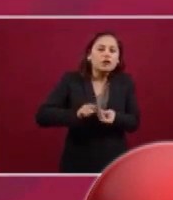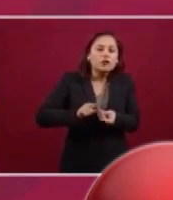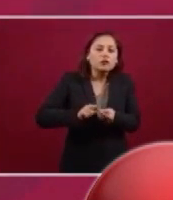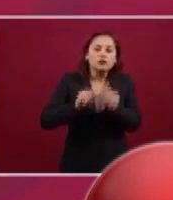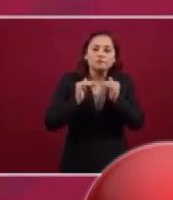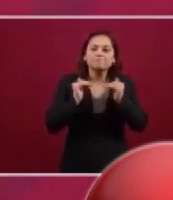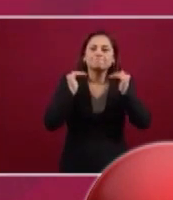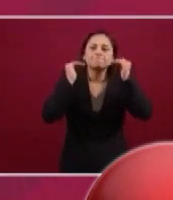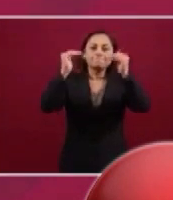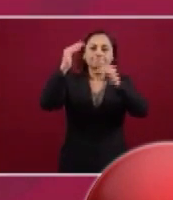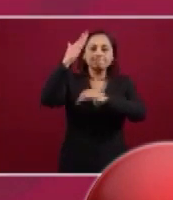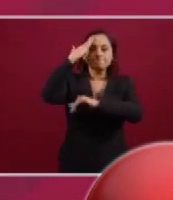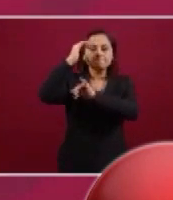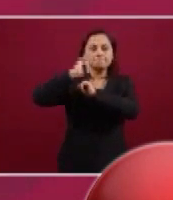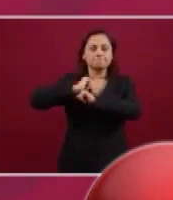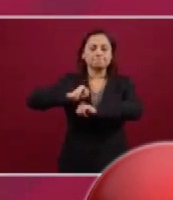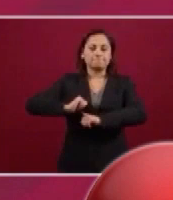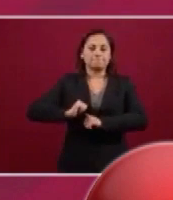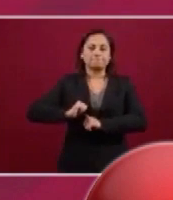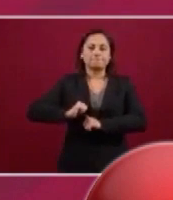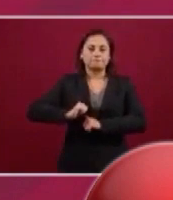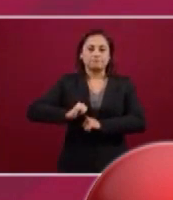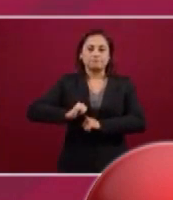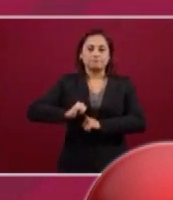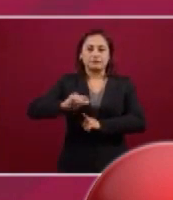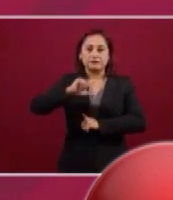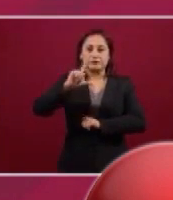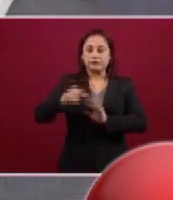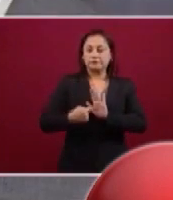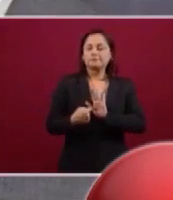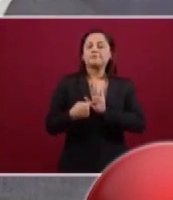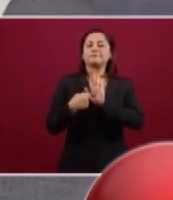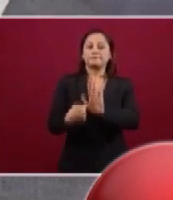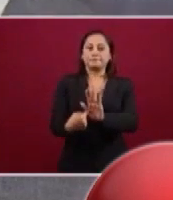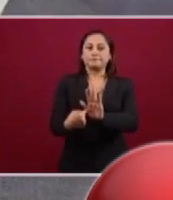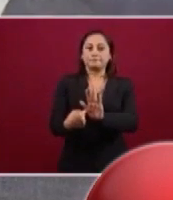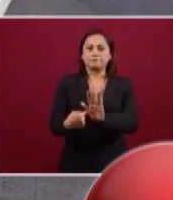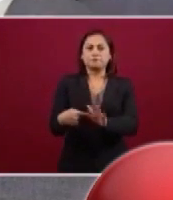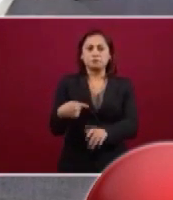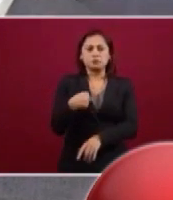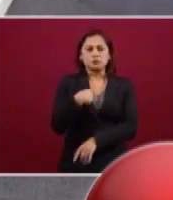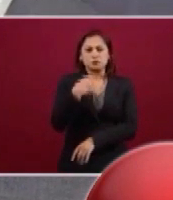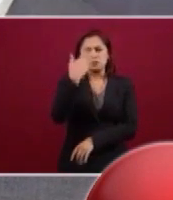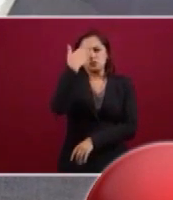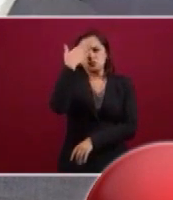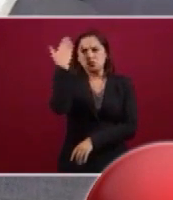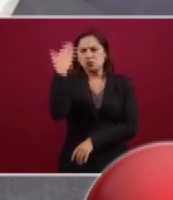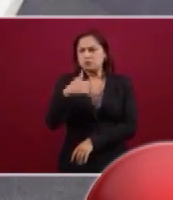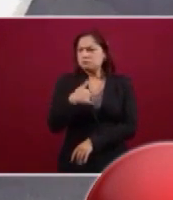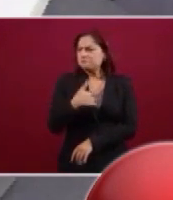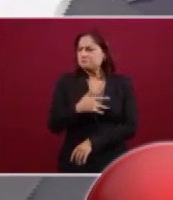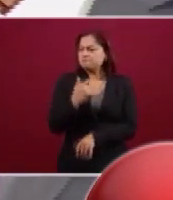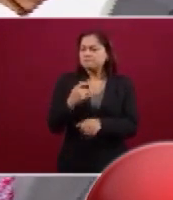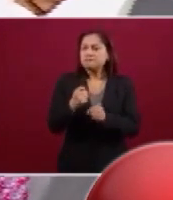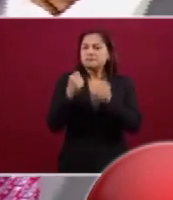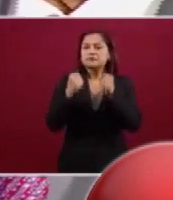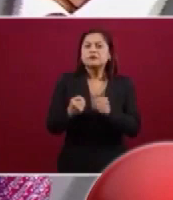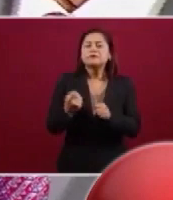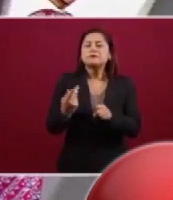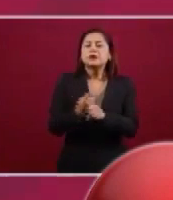estoy convencido de que la corrupción se extendió